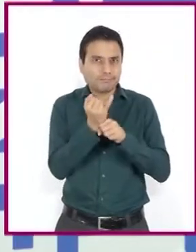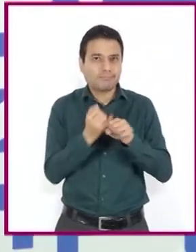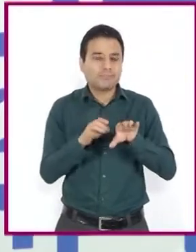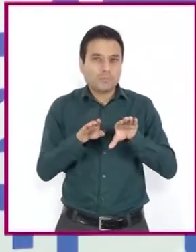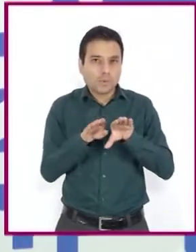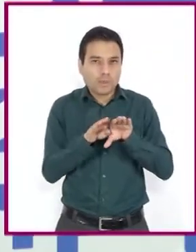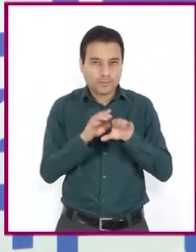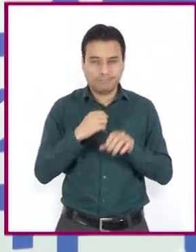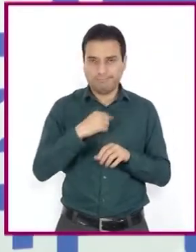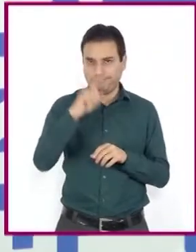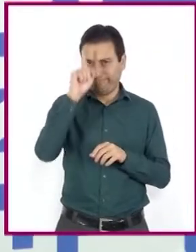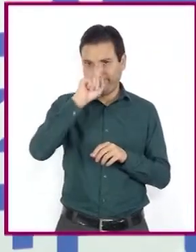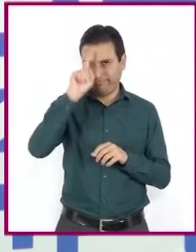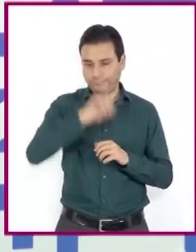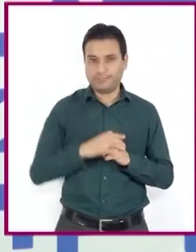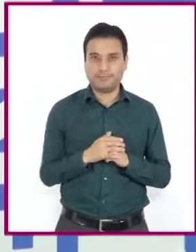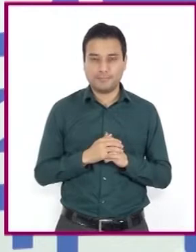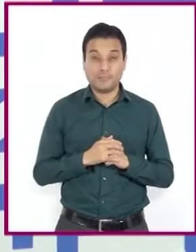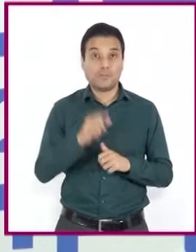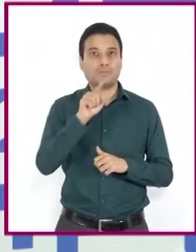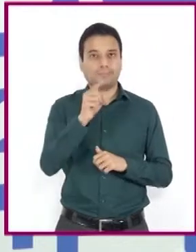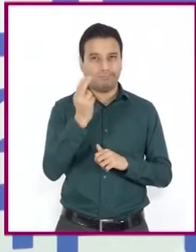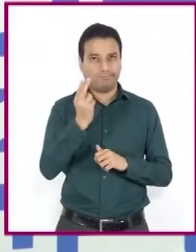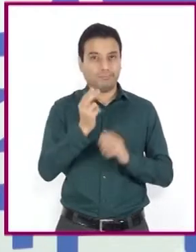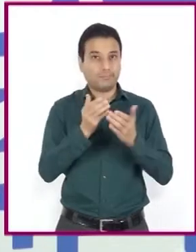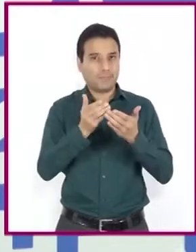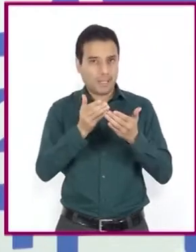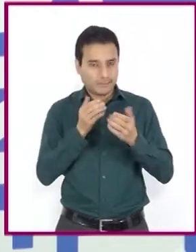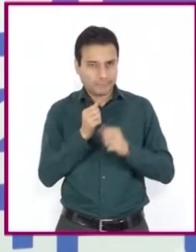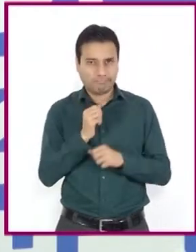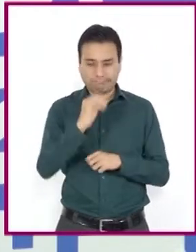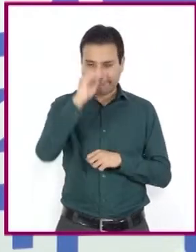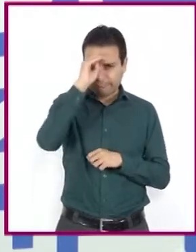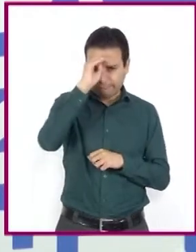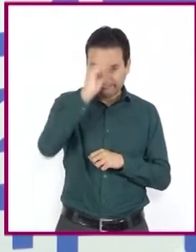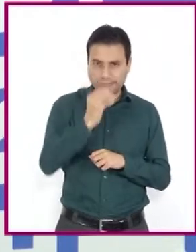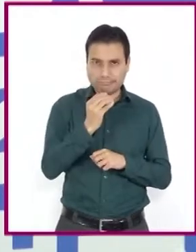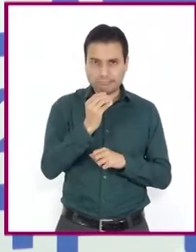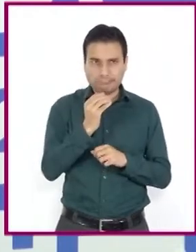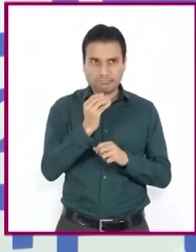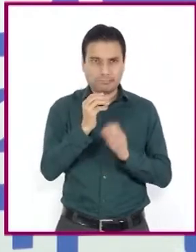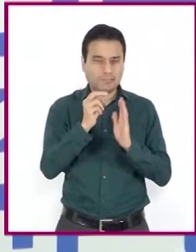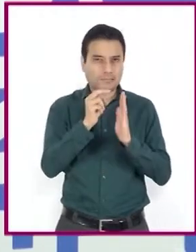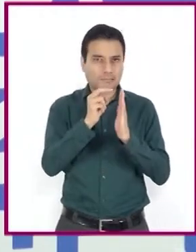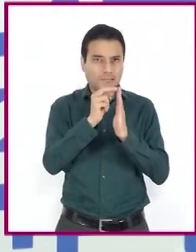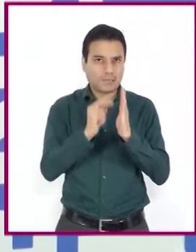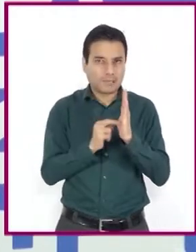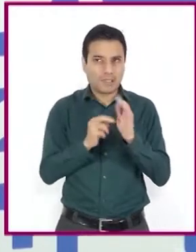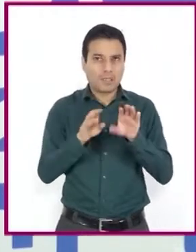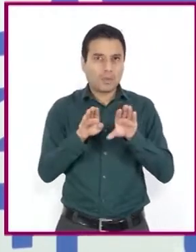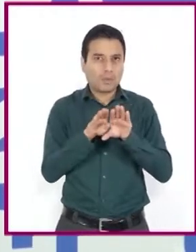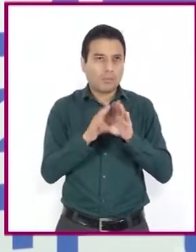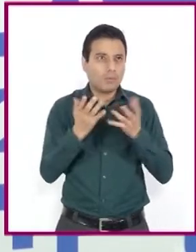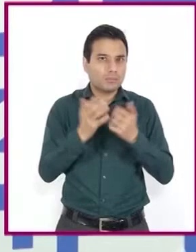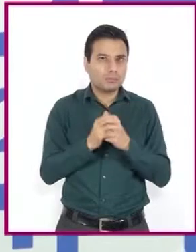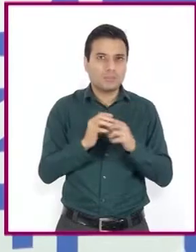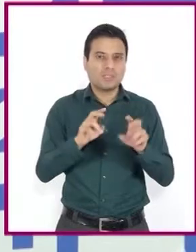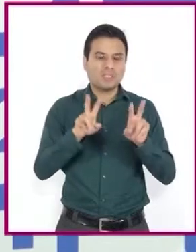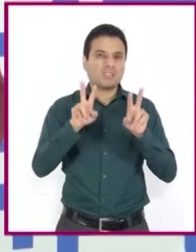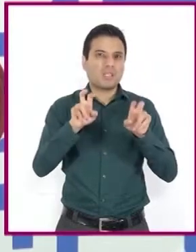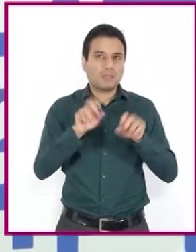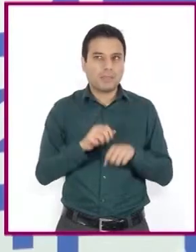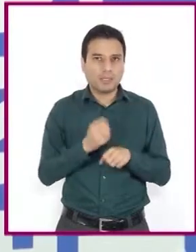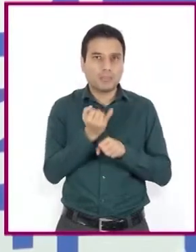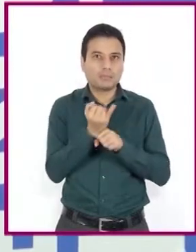Para ello, tendremos que tomar decisiones importantes e identificar criterios al momento de seleccionar el tema, las